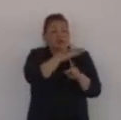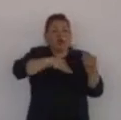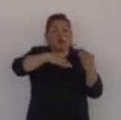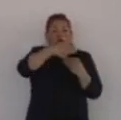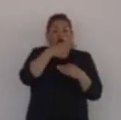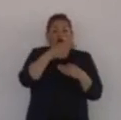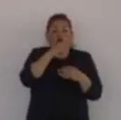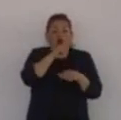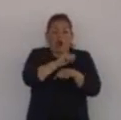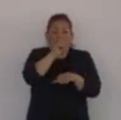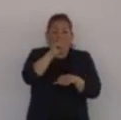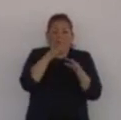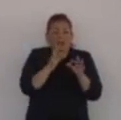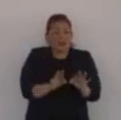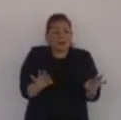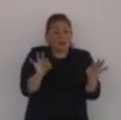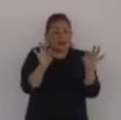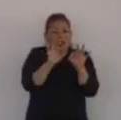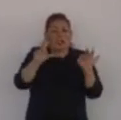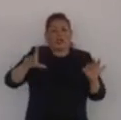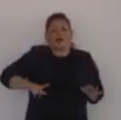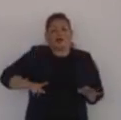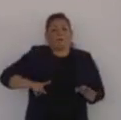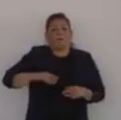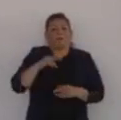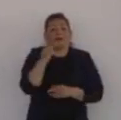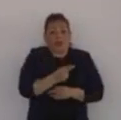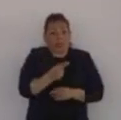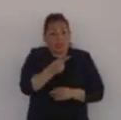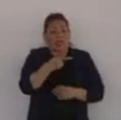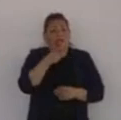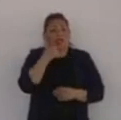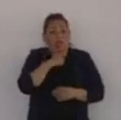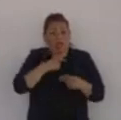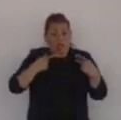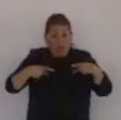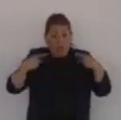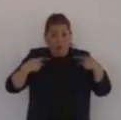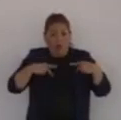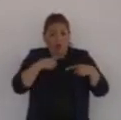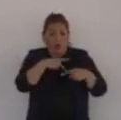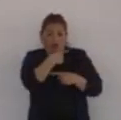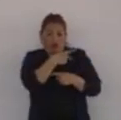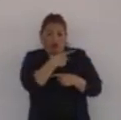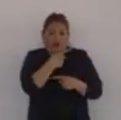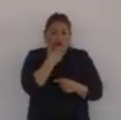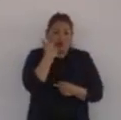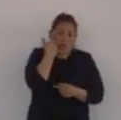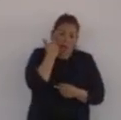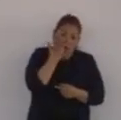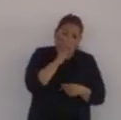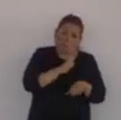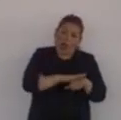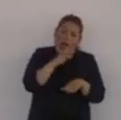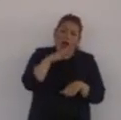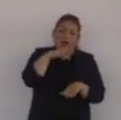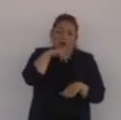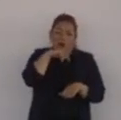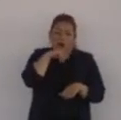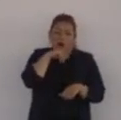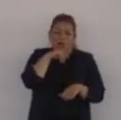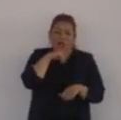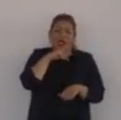de altísima prioridad para el gobierno. Han sido siempre la gente por la que a él ha estado más preocupada. Así